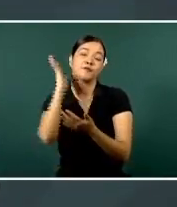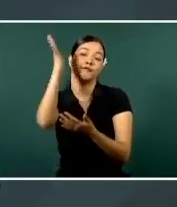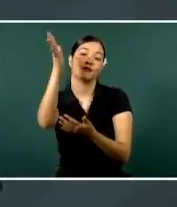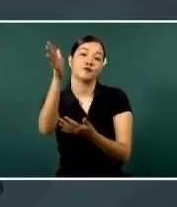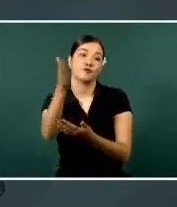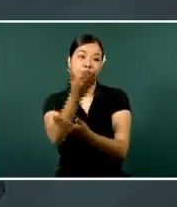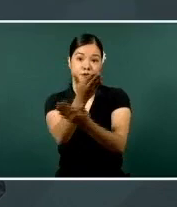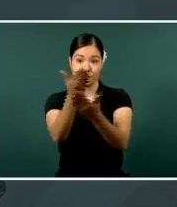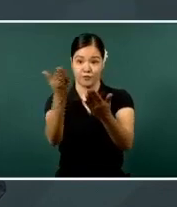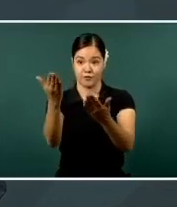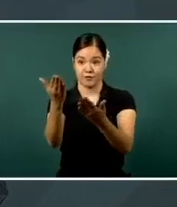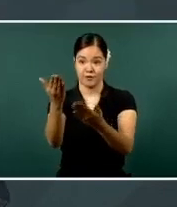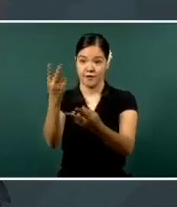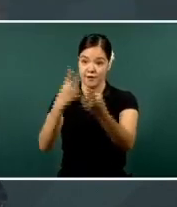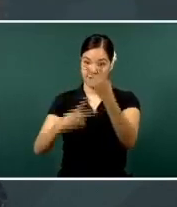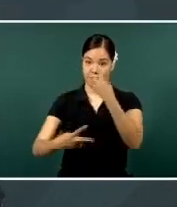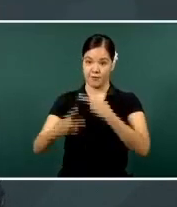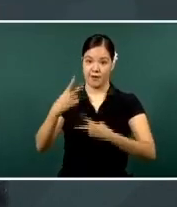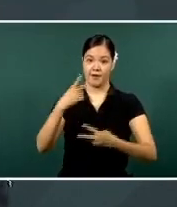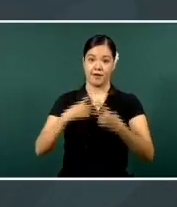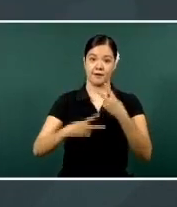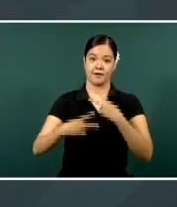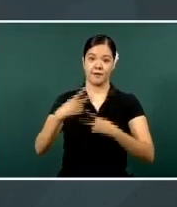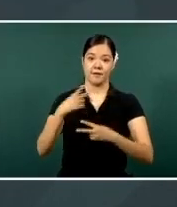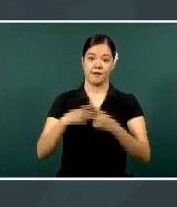municipio de Mezquital.